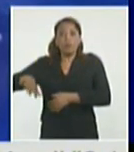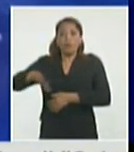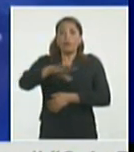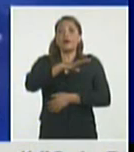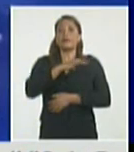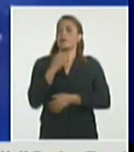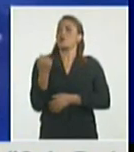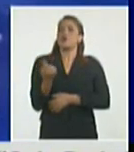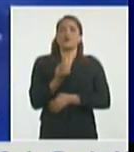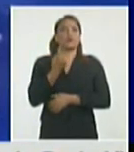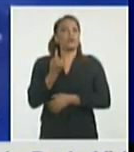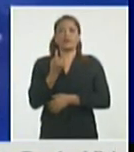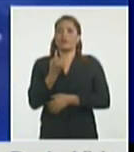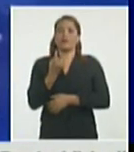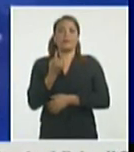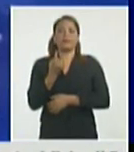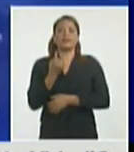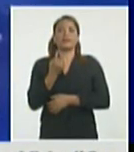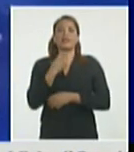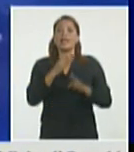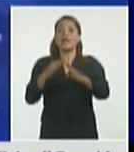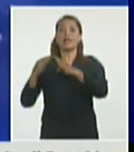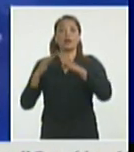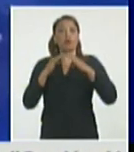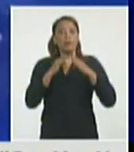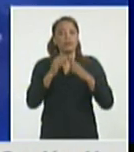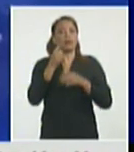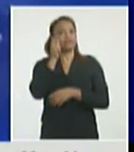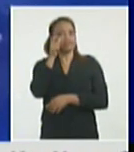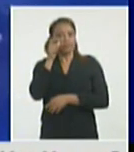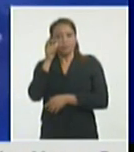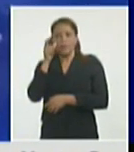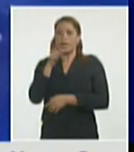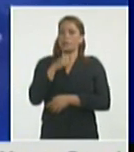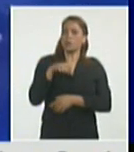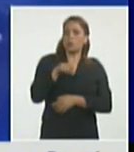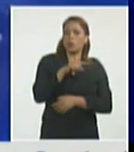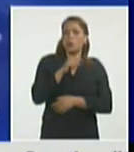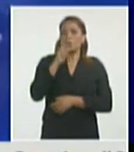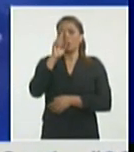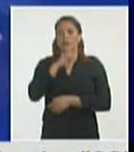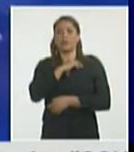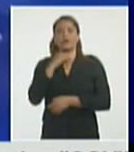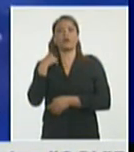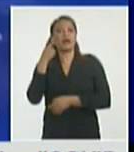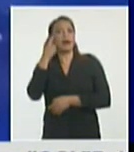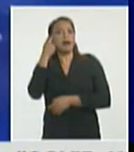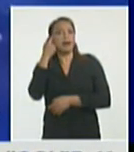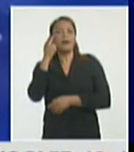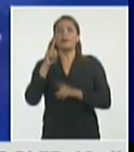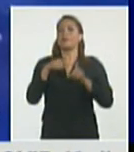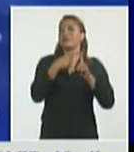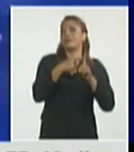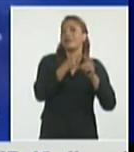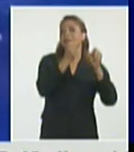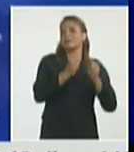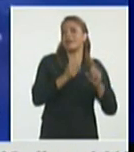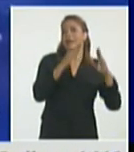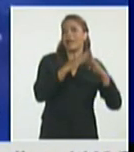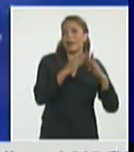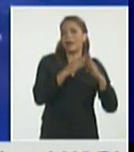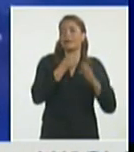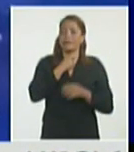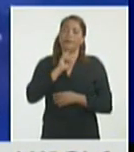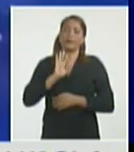solo, es también en la cuadra que estemos atentos, que Durán, que está positivo, que se quede en la casa, que no esté saliendo, que no